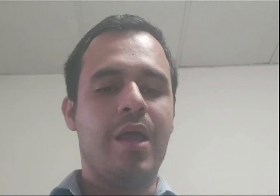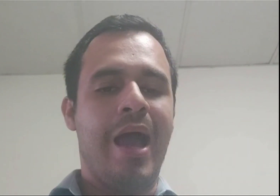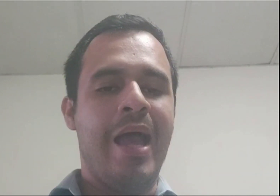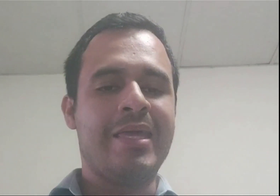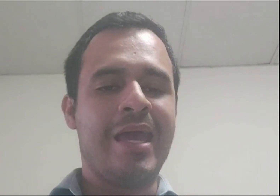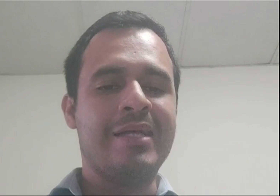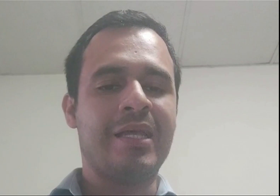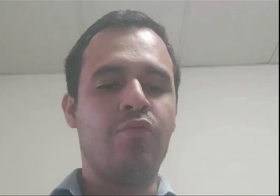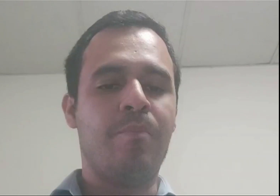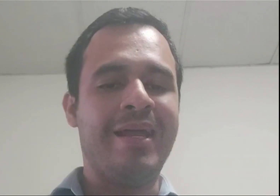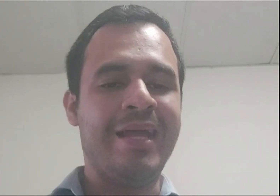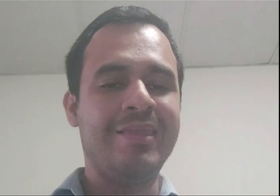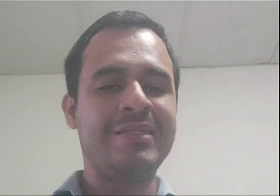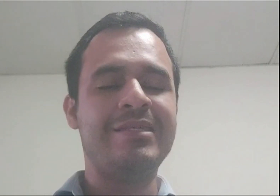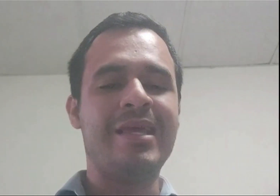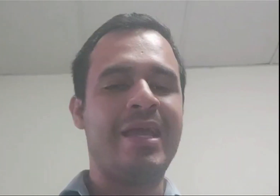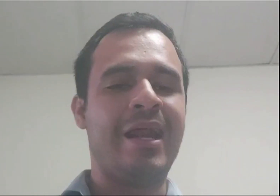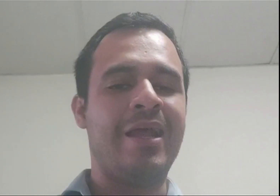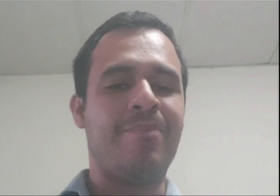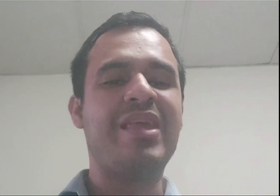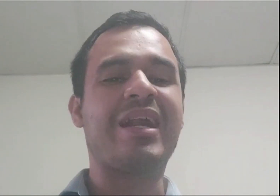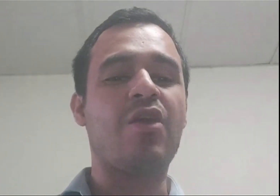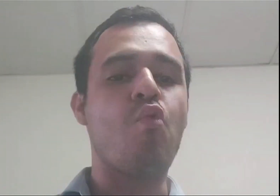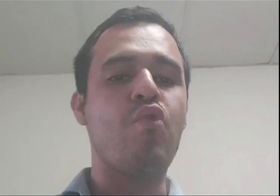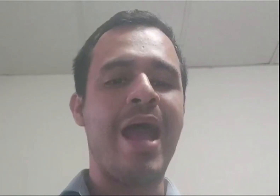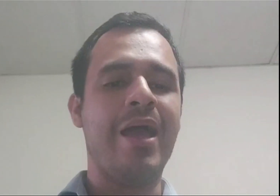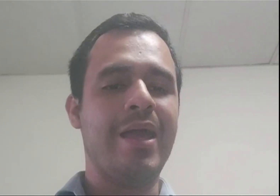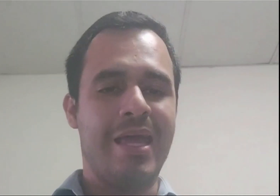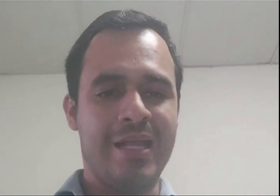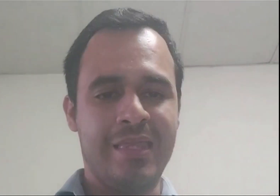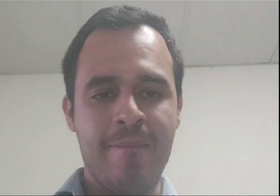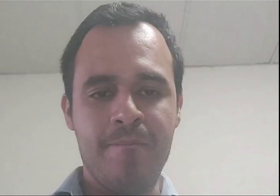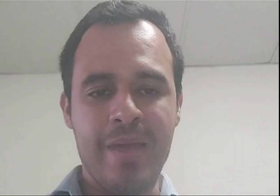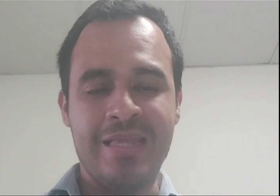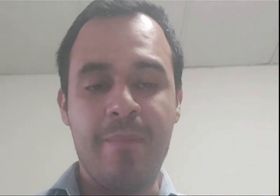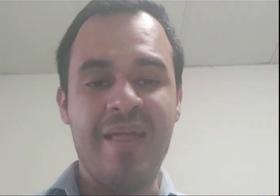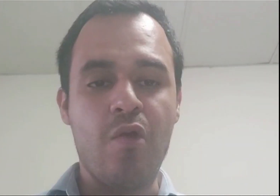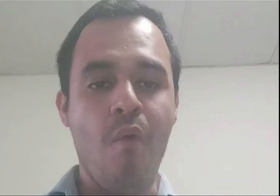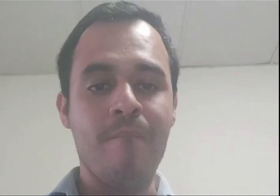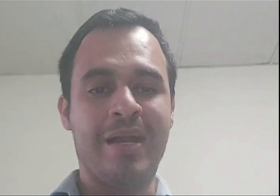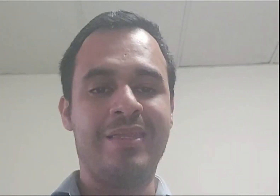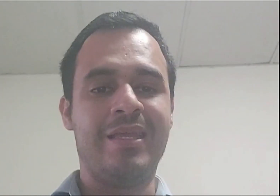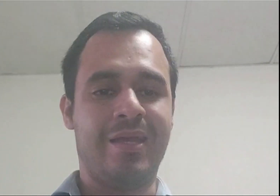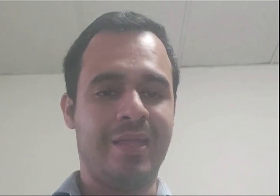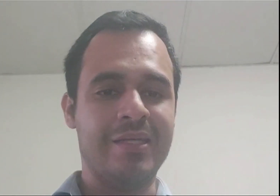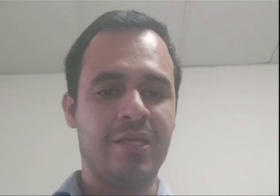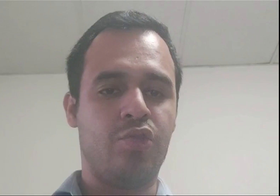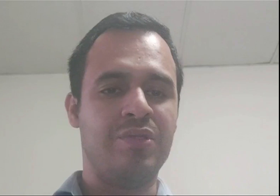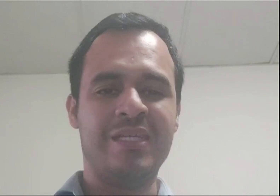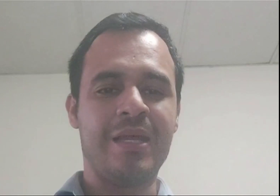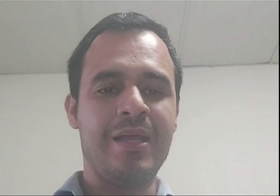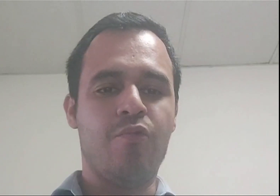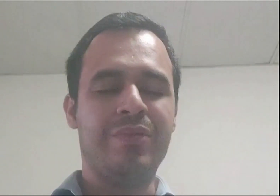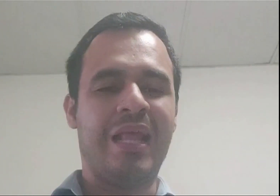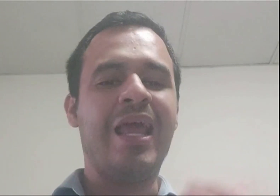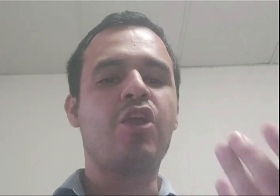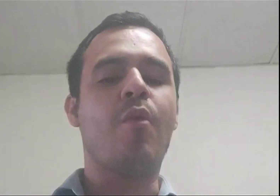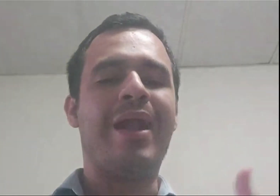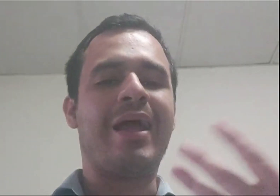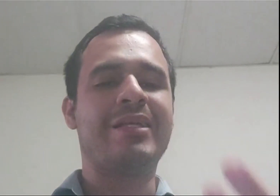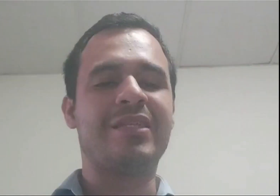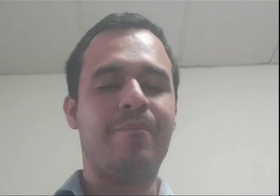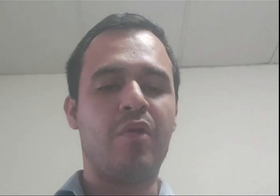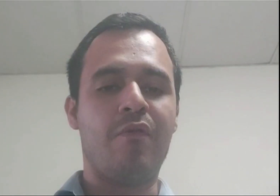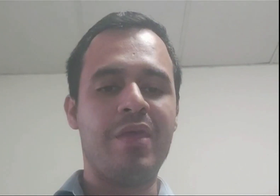LACAP. Hay que hacer un paréntesis y es que la LACAP ya regula el tema de compras directas. Entonces, una